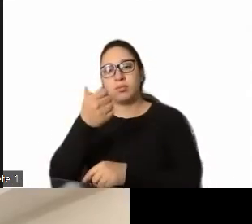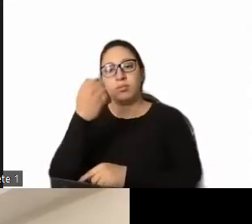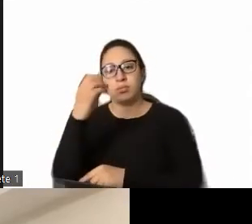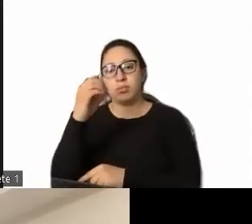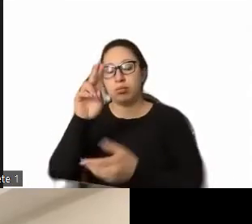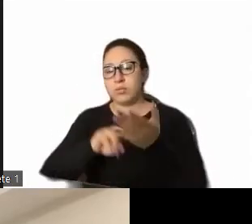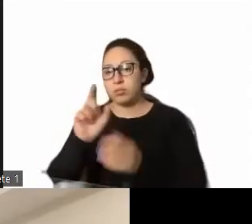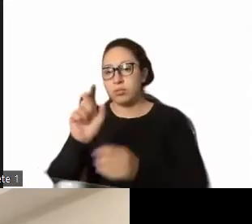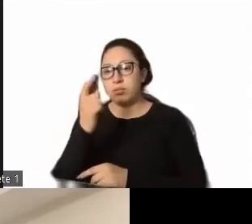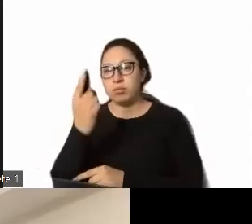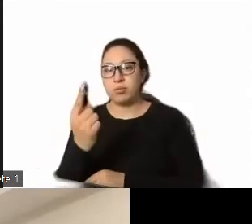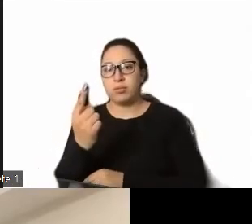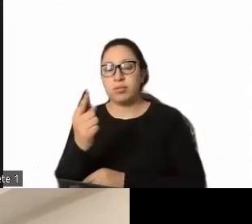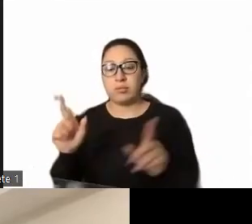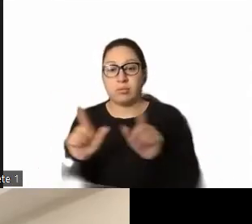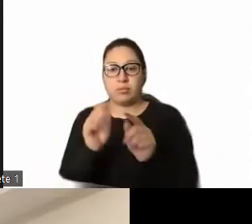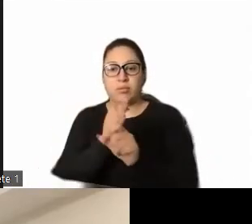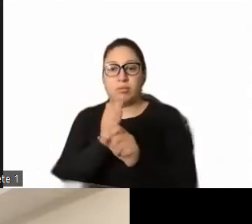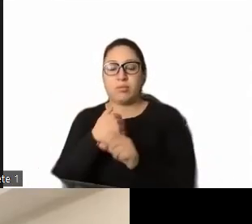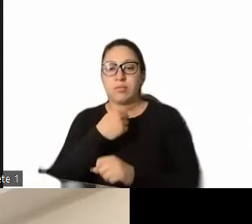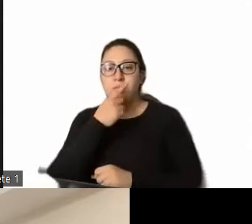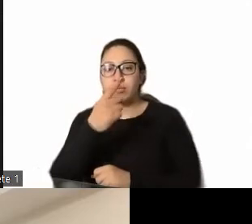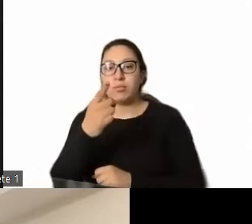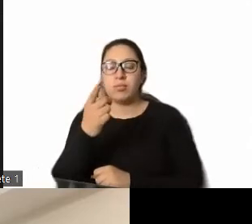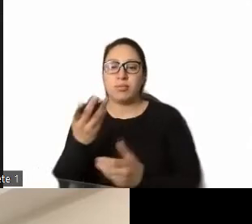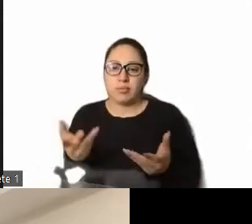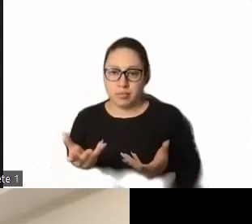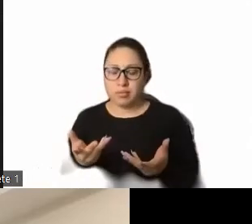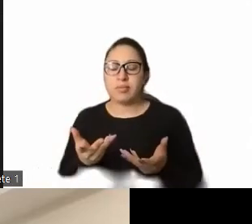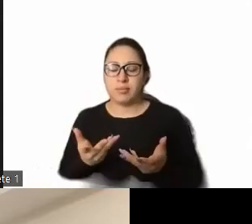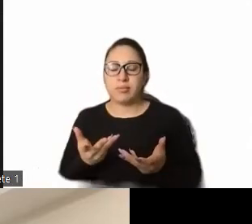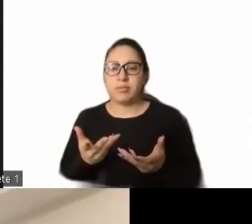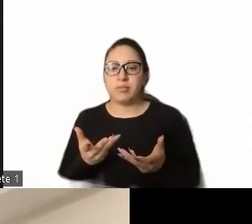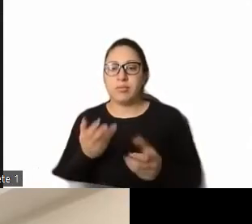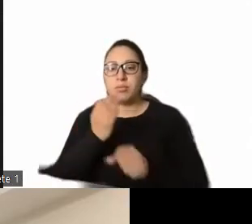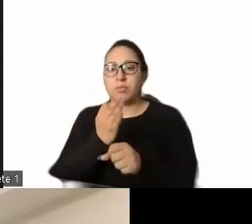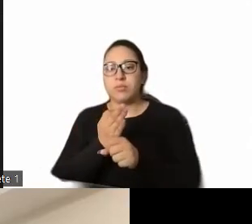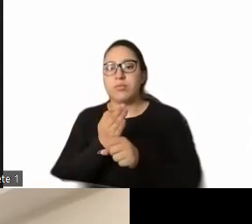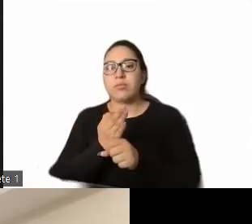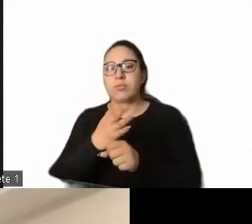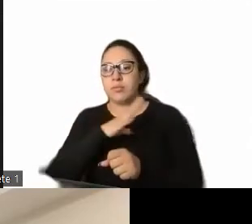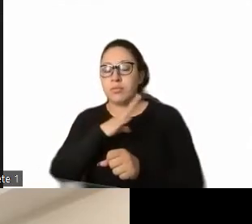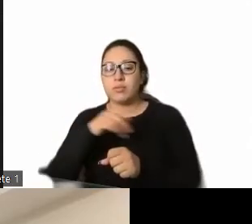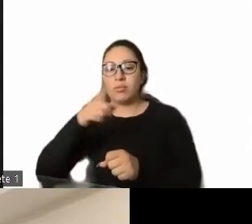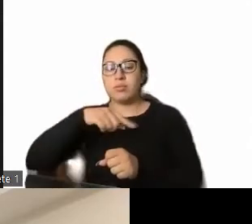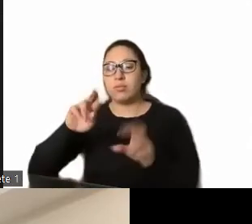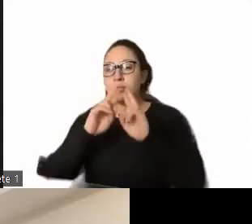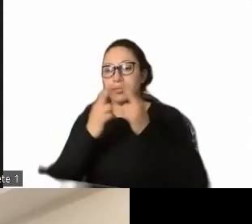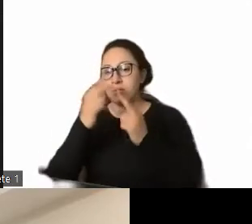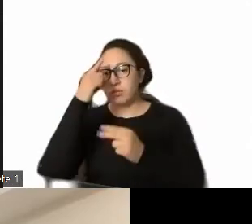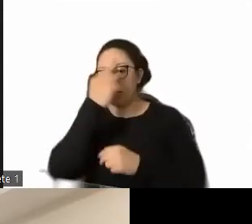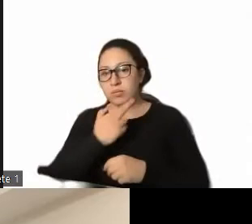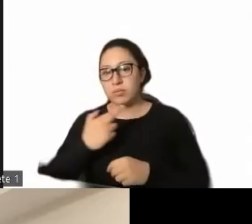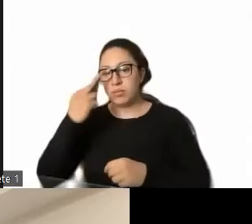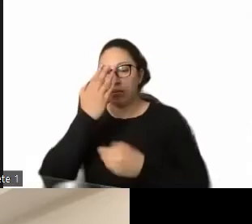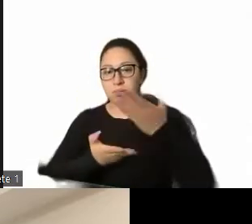de entrada decir que efectivamente, bueno, pues estamos dictaminando cosas del año pasado, es una iniciativa que